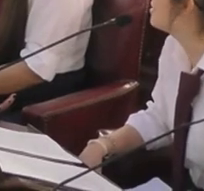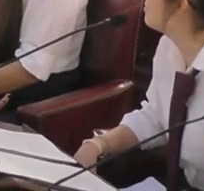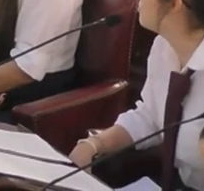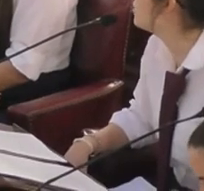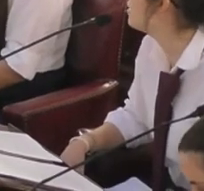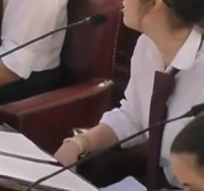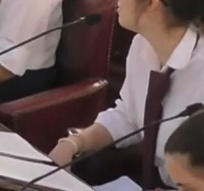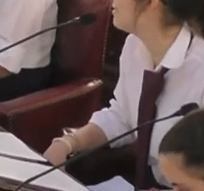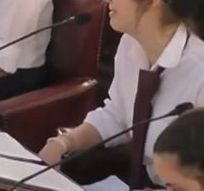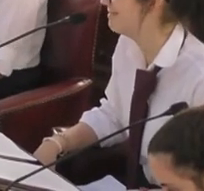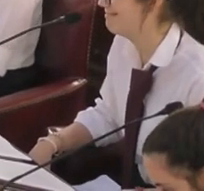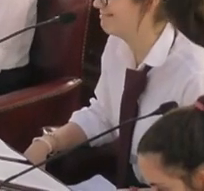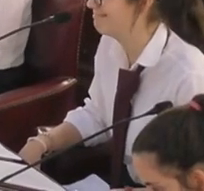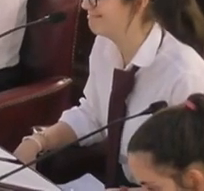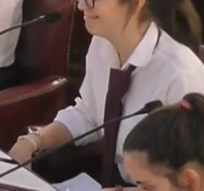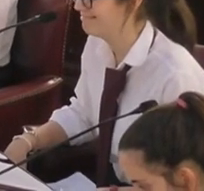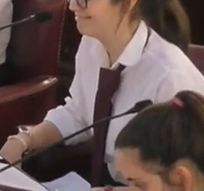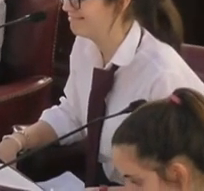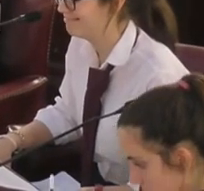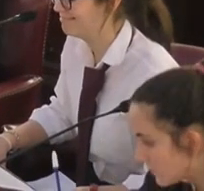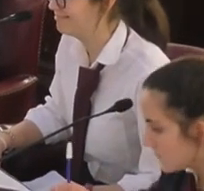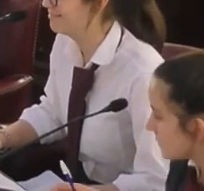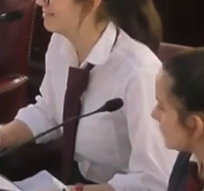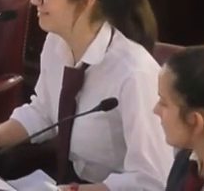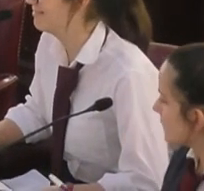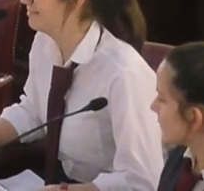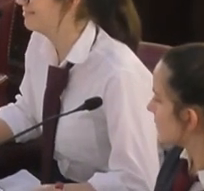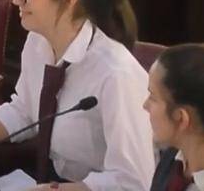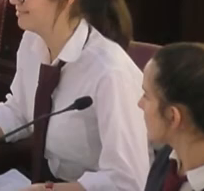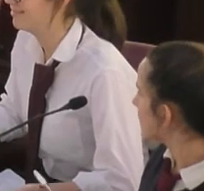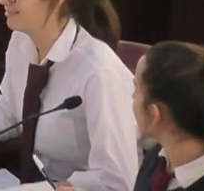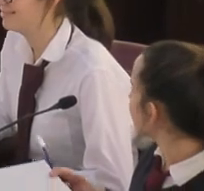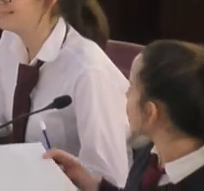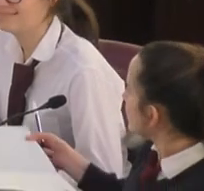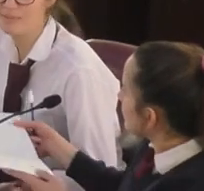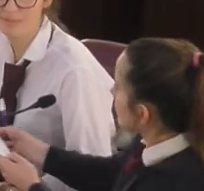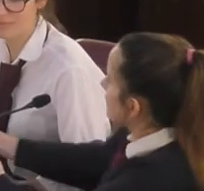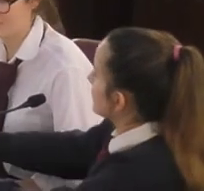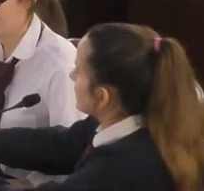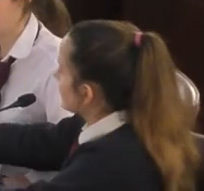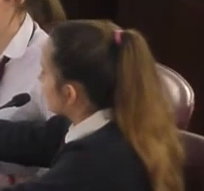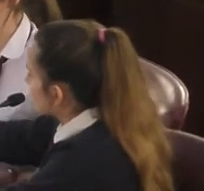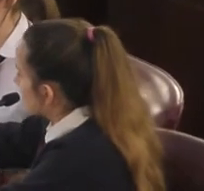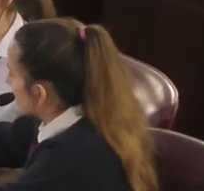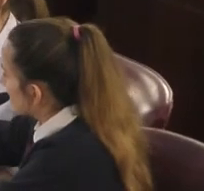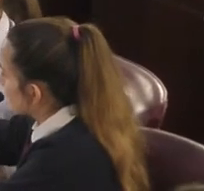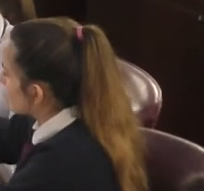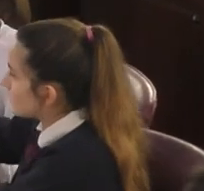Ludmila Gómez. Abril González. Marcos Gunz. Daniel